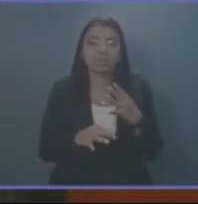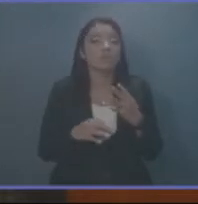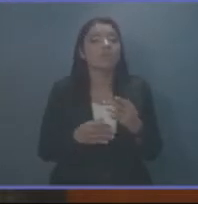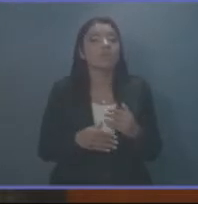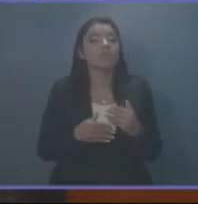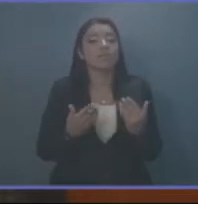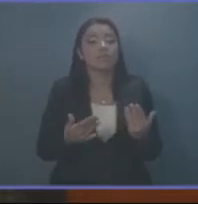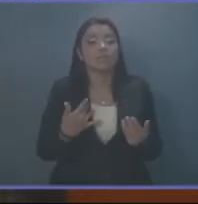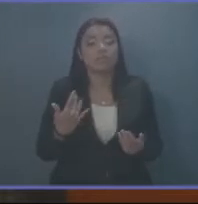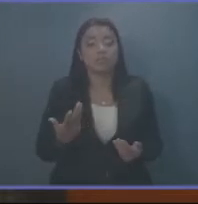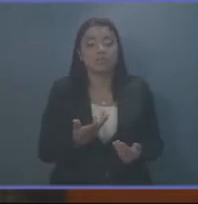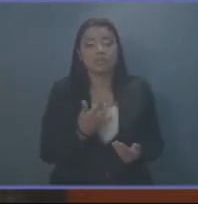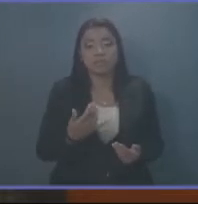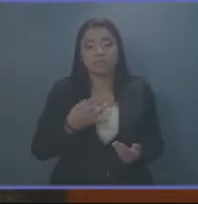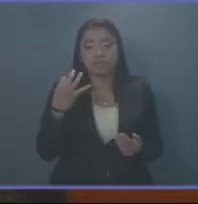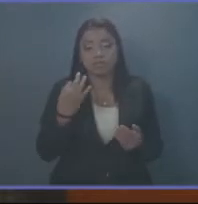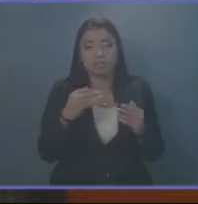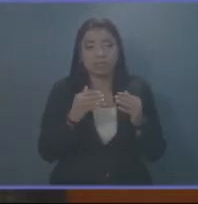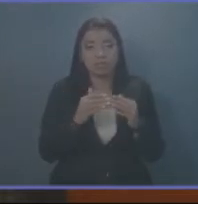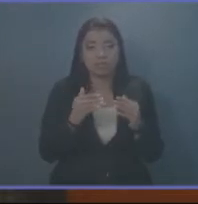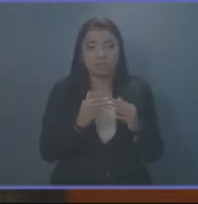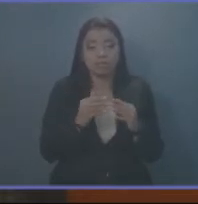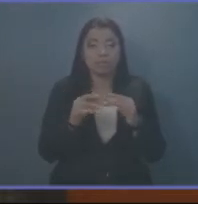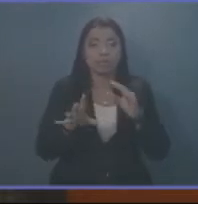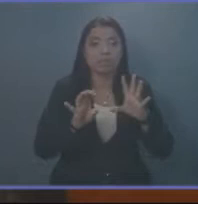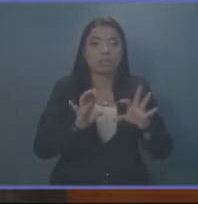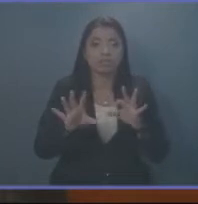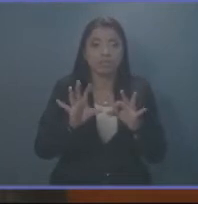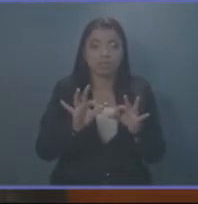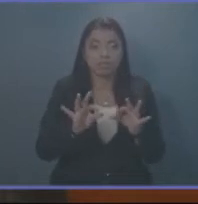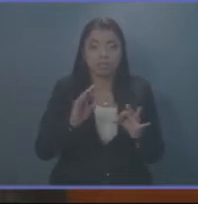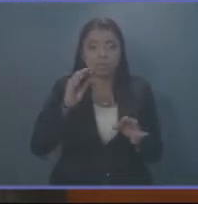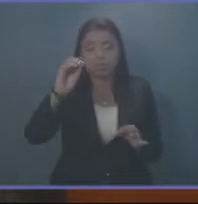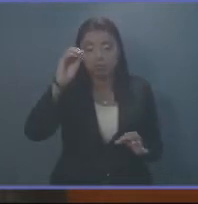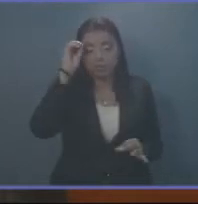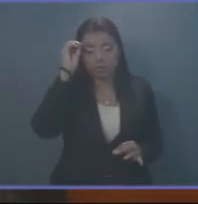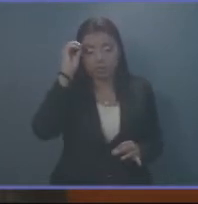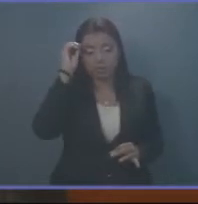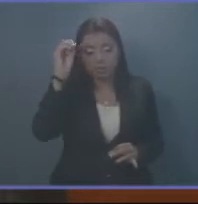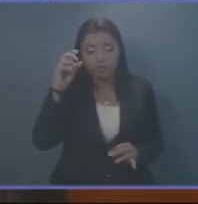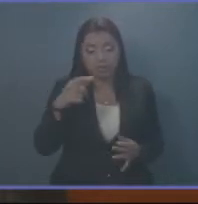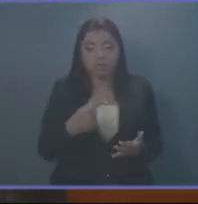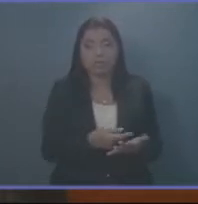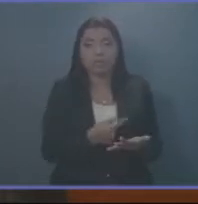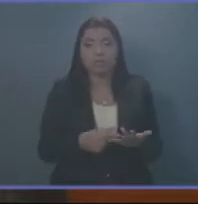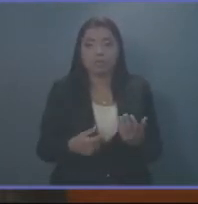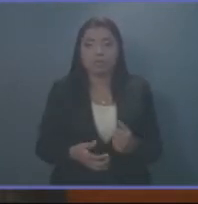Sin embargo, debemos también de hacer algunas anotaciones.